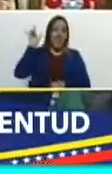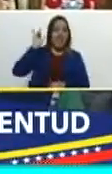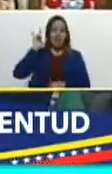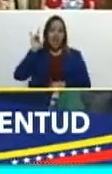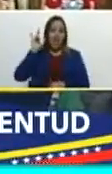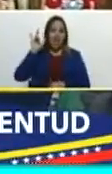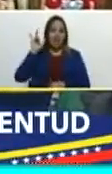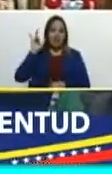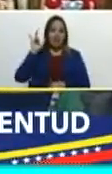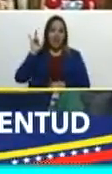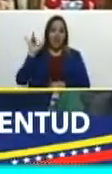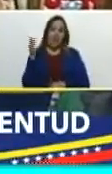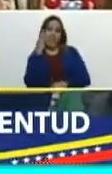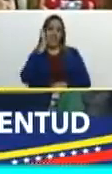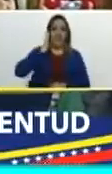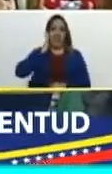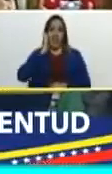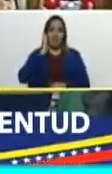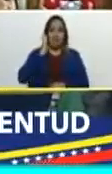en Facebook,